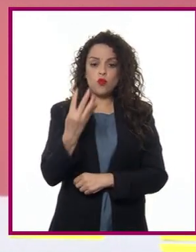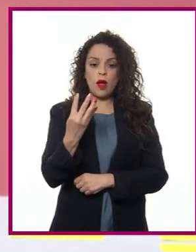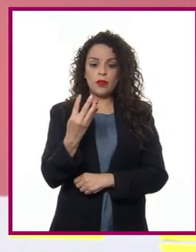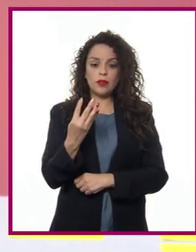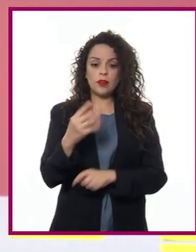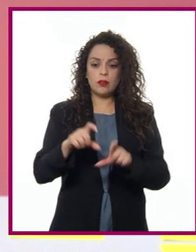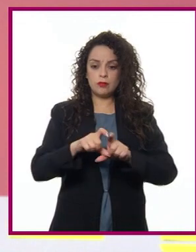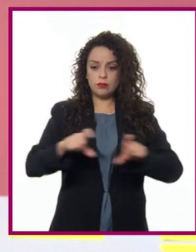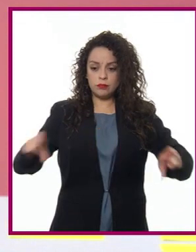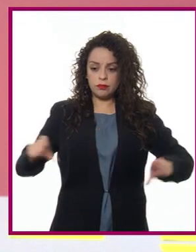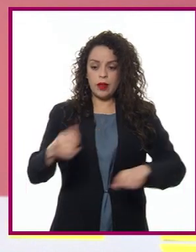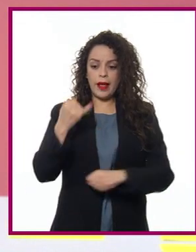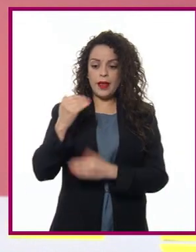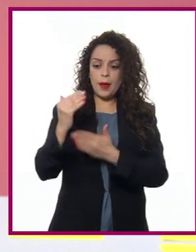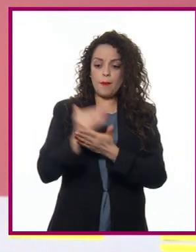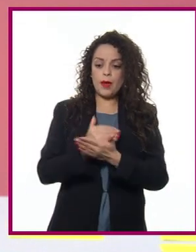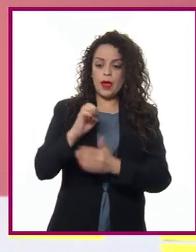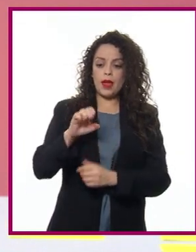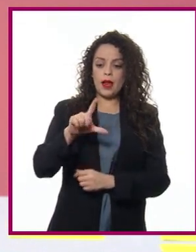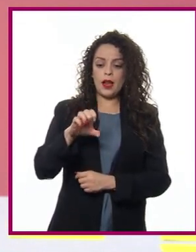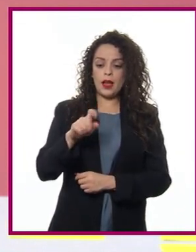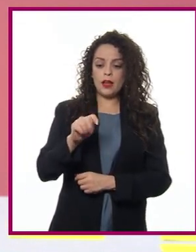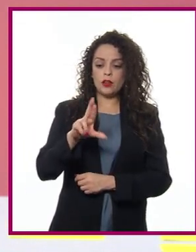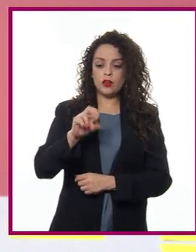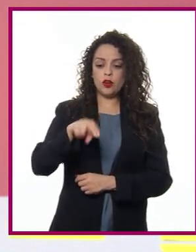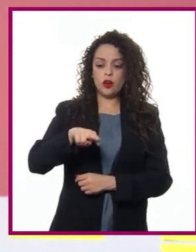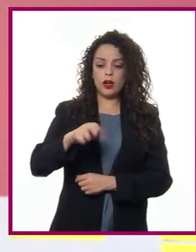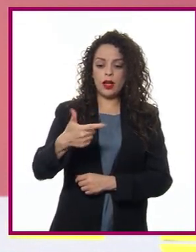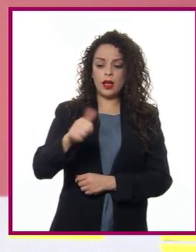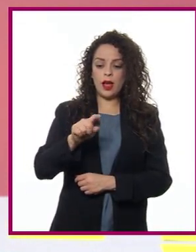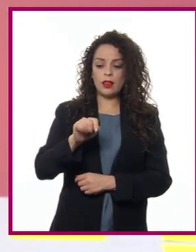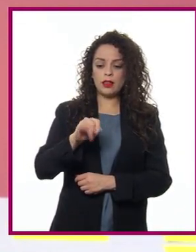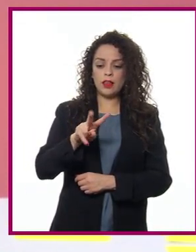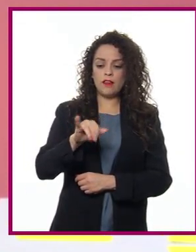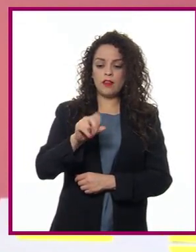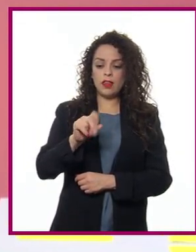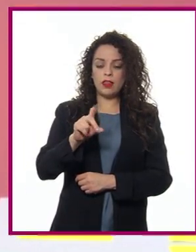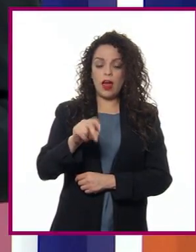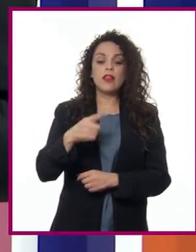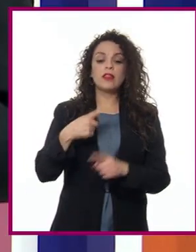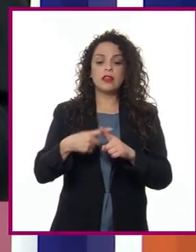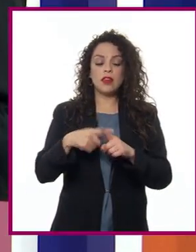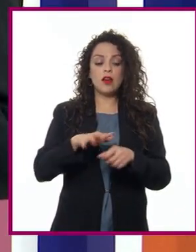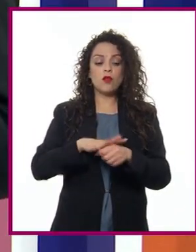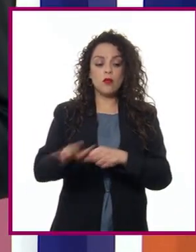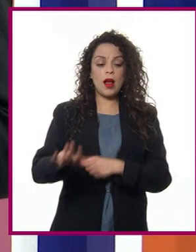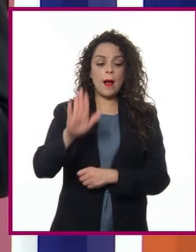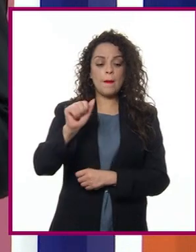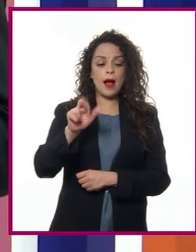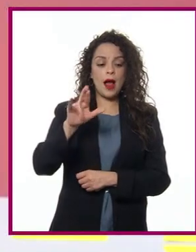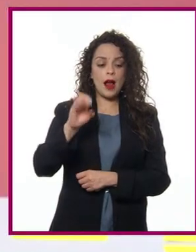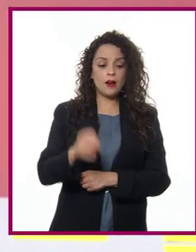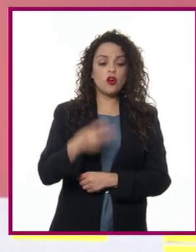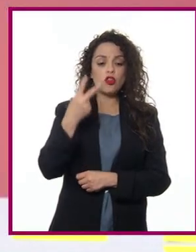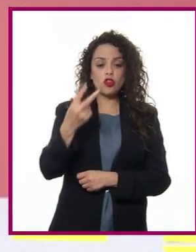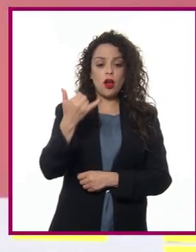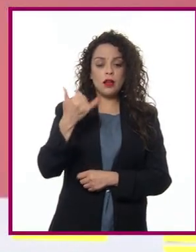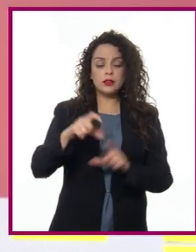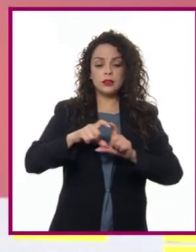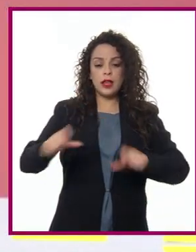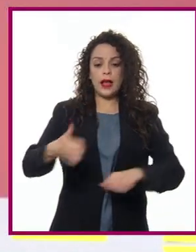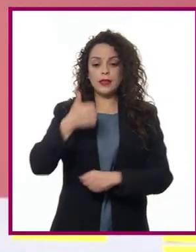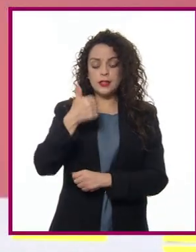y el de menor electronegatividad sería el bario, por estar en el grupo 2, periodo 6, y en la tabla